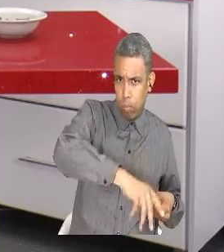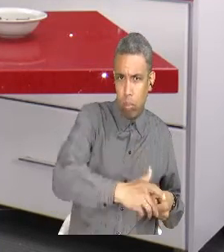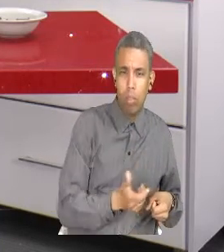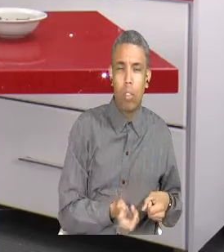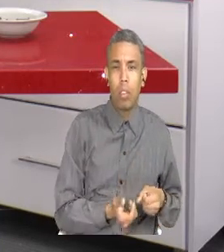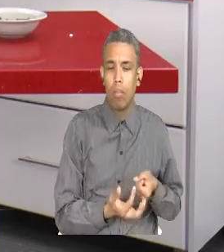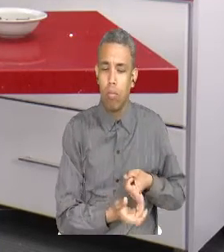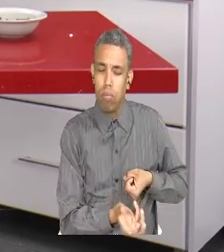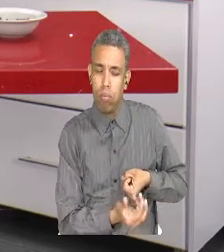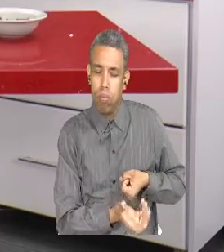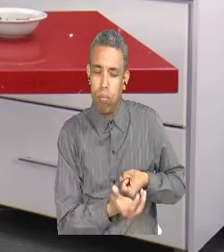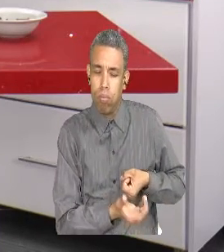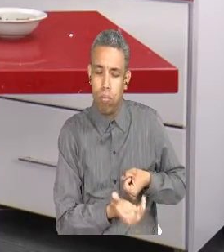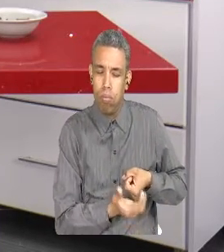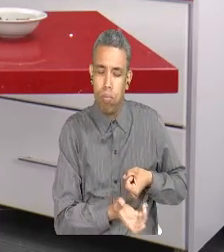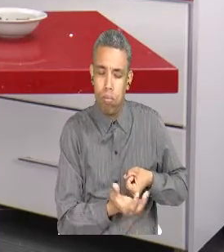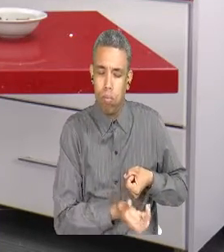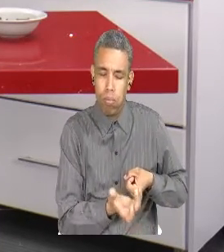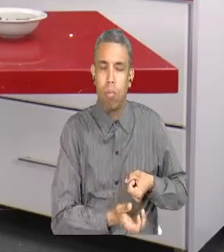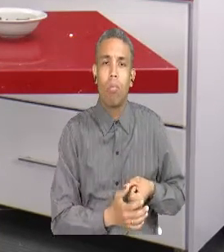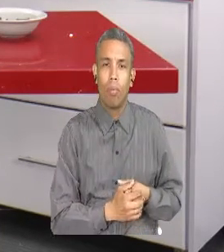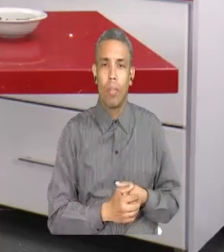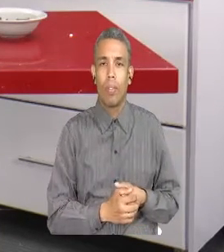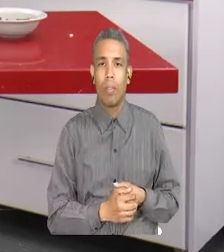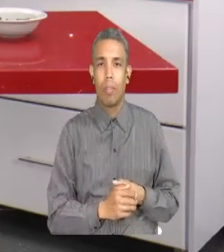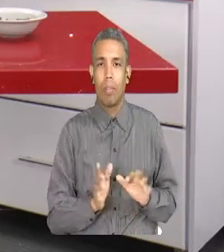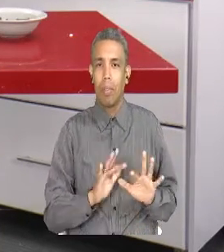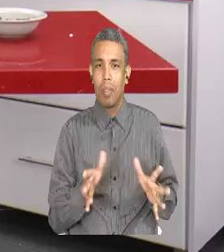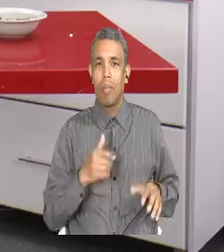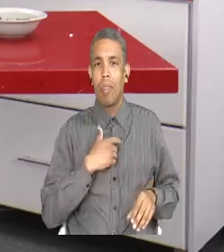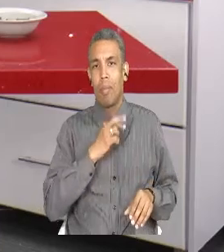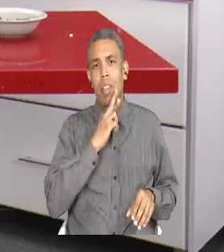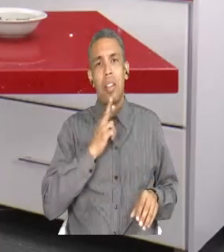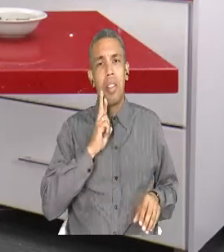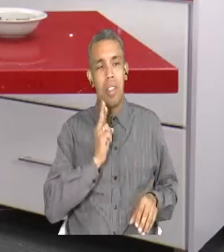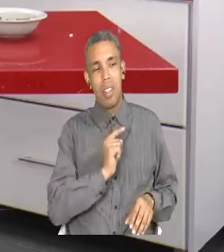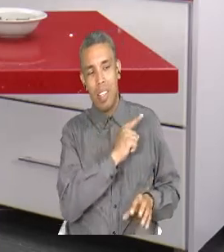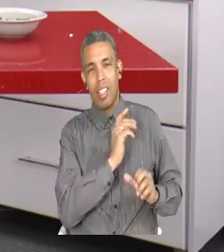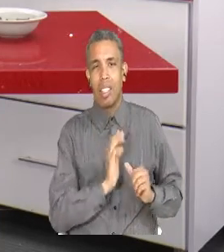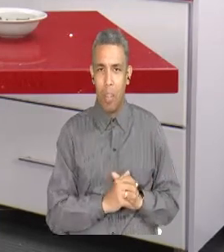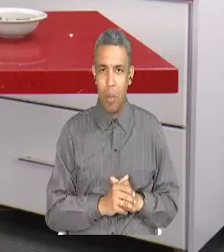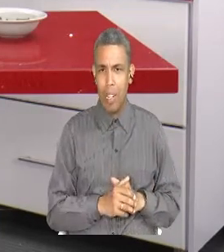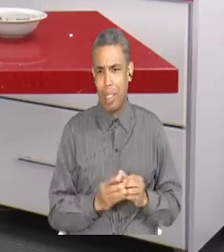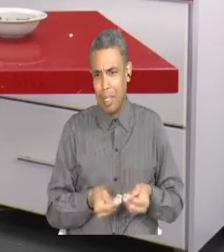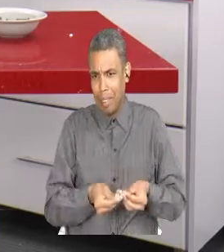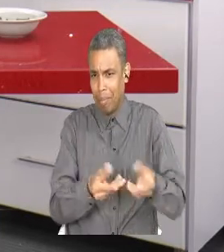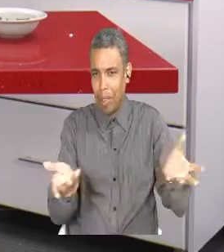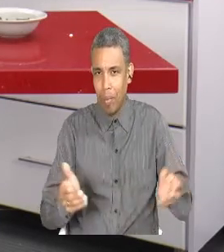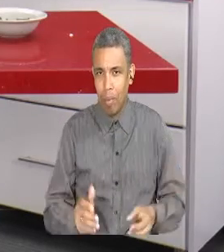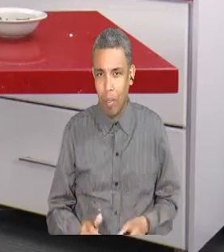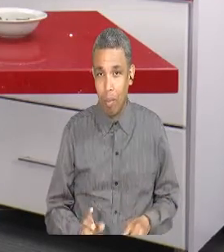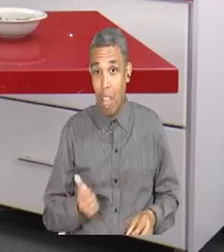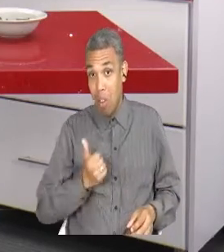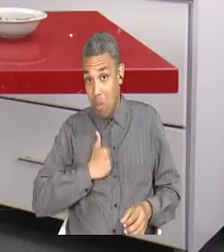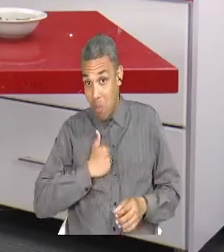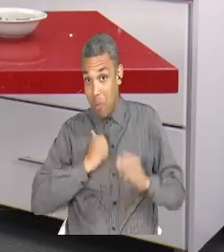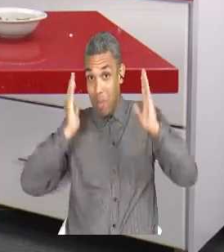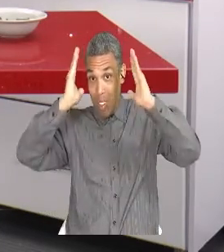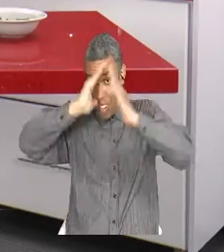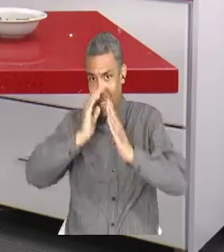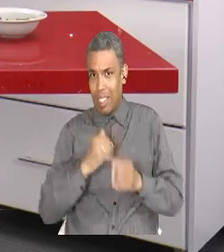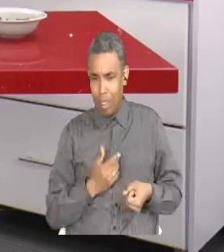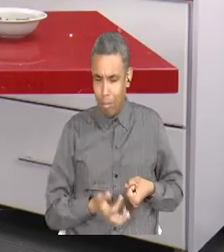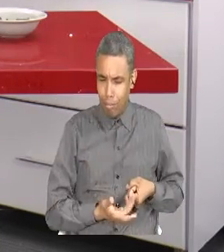que el cliente... En el caso de la casa, llevarlo a la boca. Para que el cliente disfrute lo que es